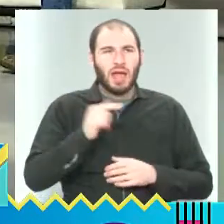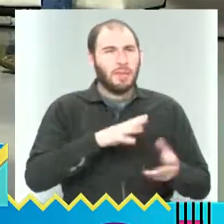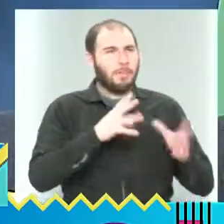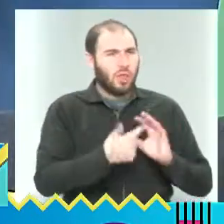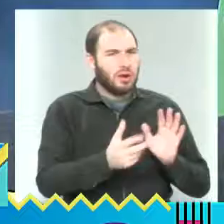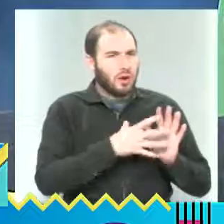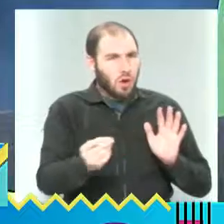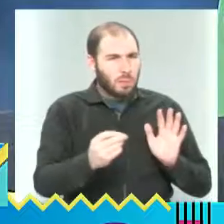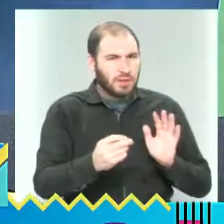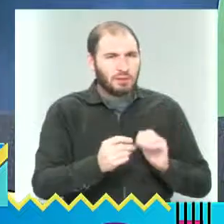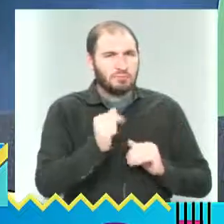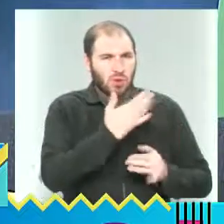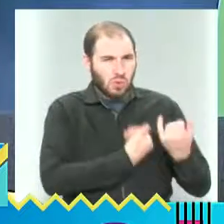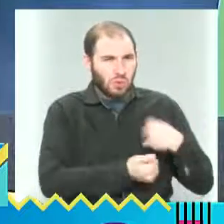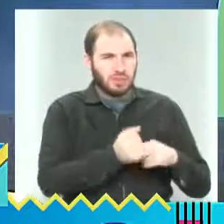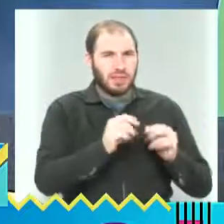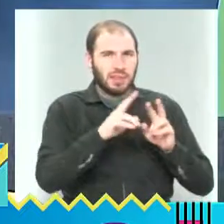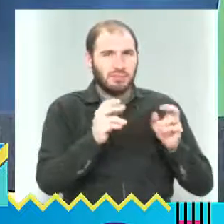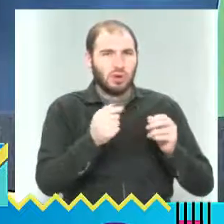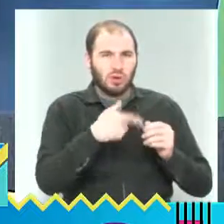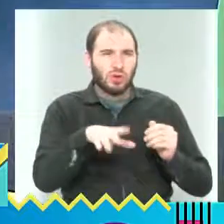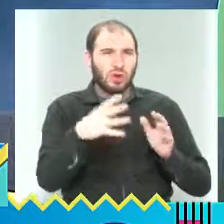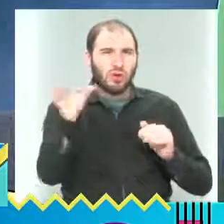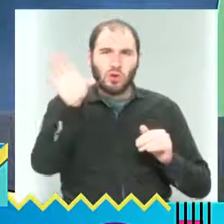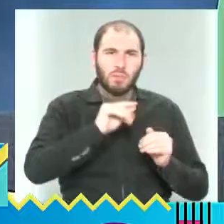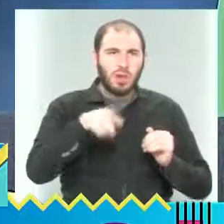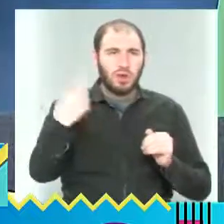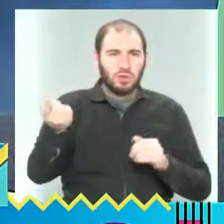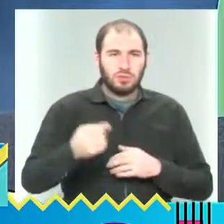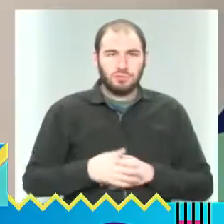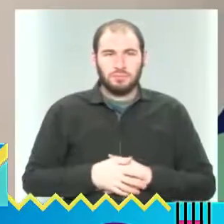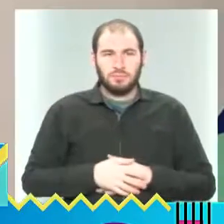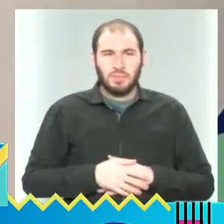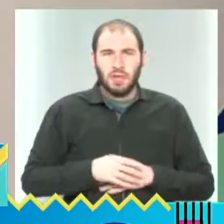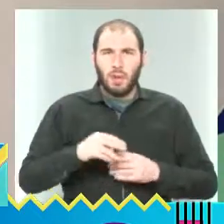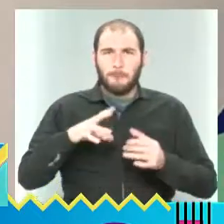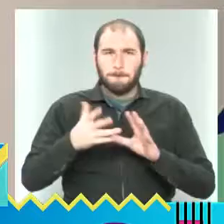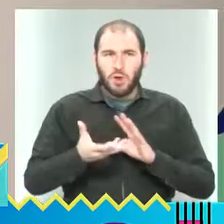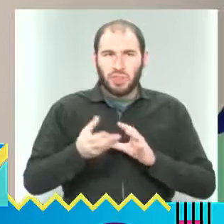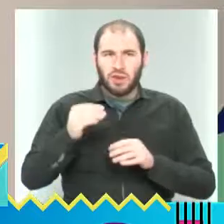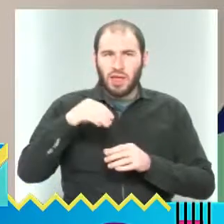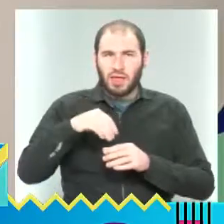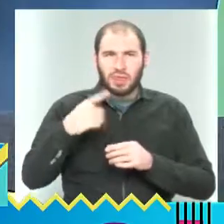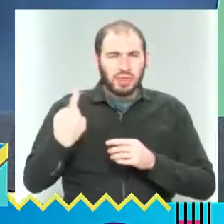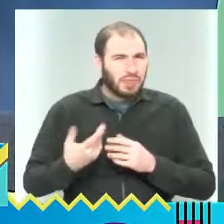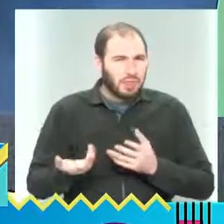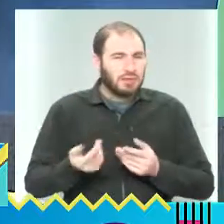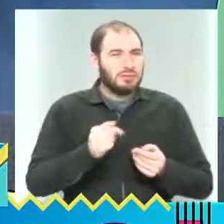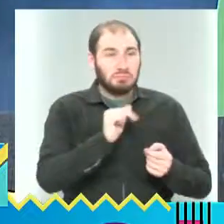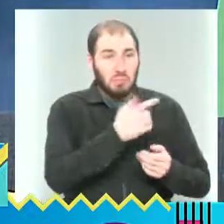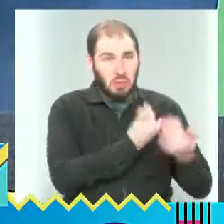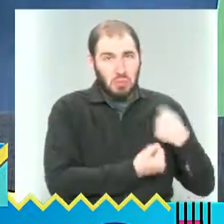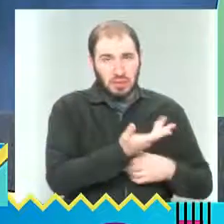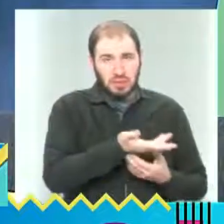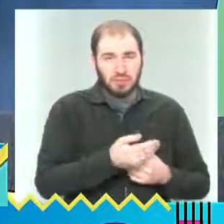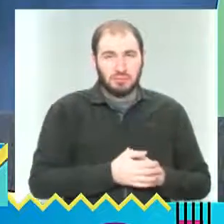modelos a seguir que mencionás a nivel que podamos tomar de afuera? Modelos a seguir dentro de lo que tiene que ver con... Claro, en ese aspecto, en lo que acabas